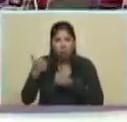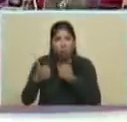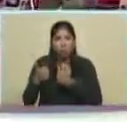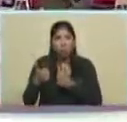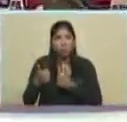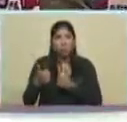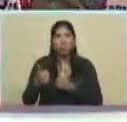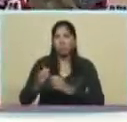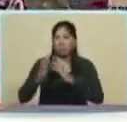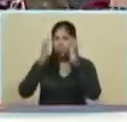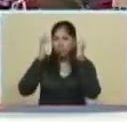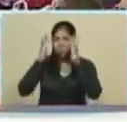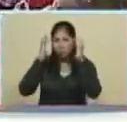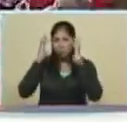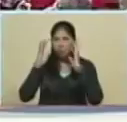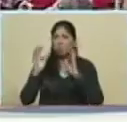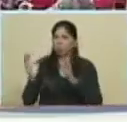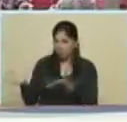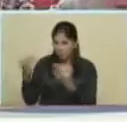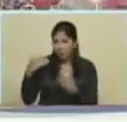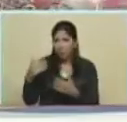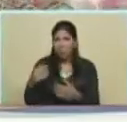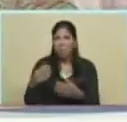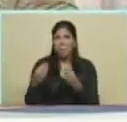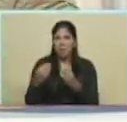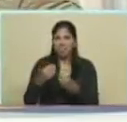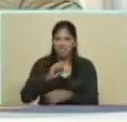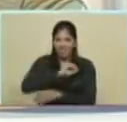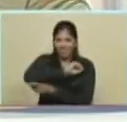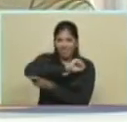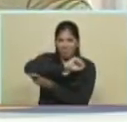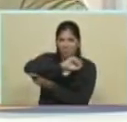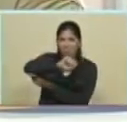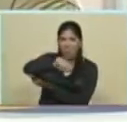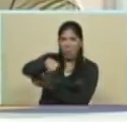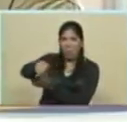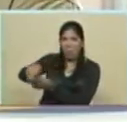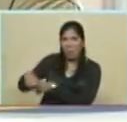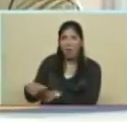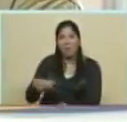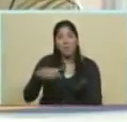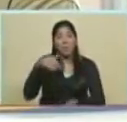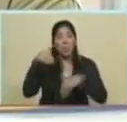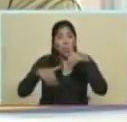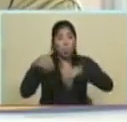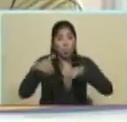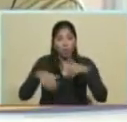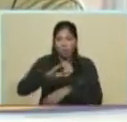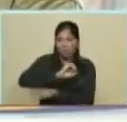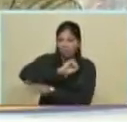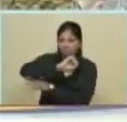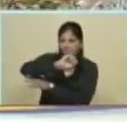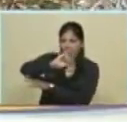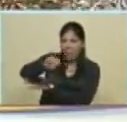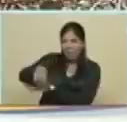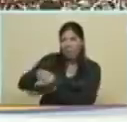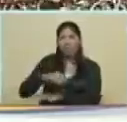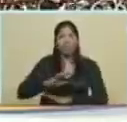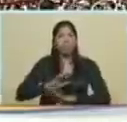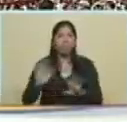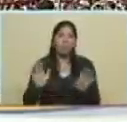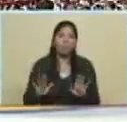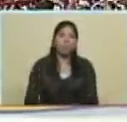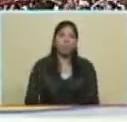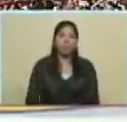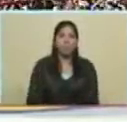a Henry Ramos Alú para revolcarlo con los votos del pueblo el día que fije el Consejo